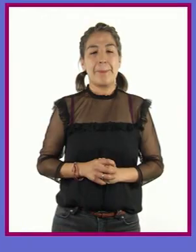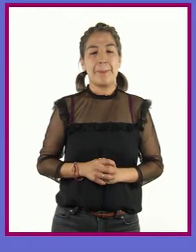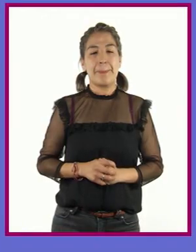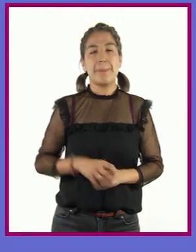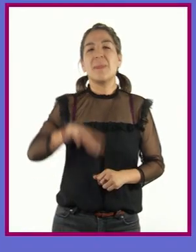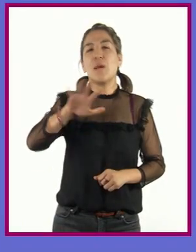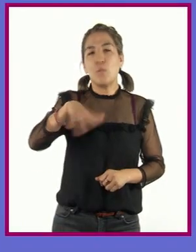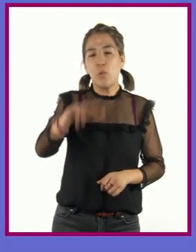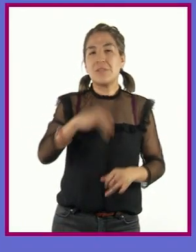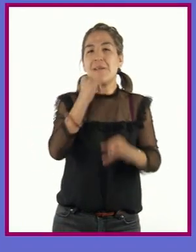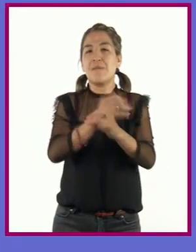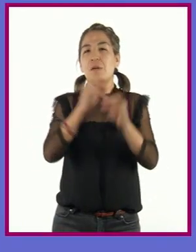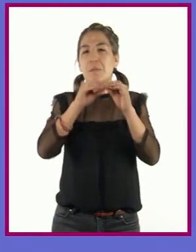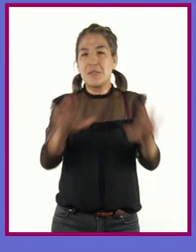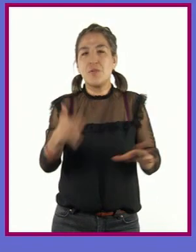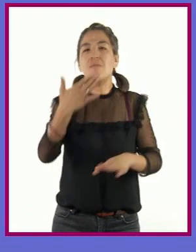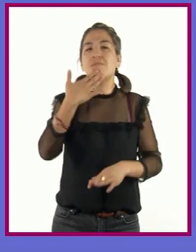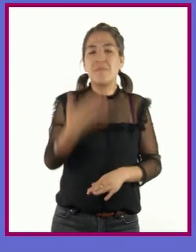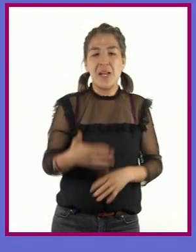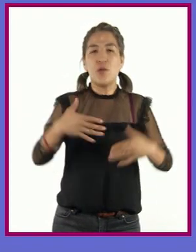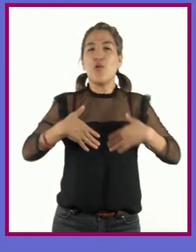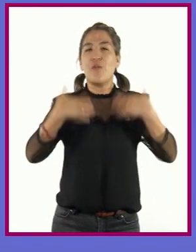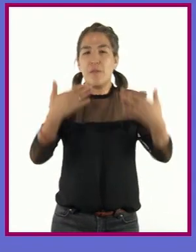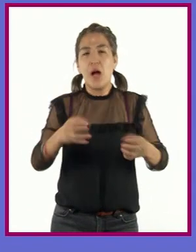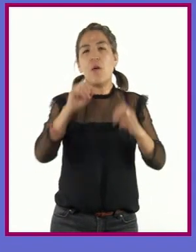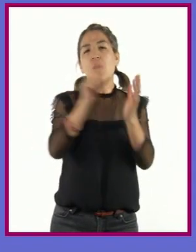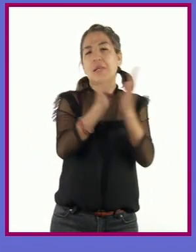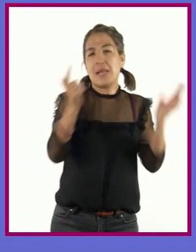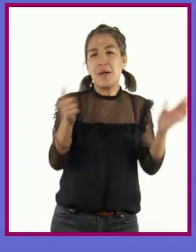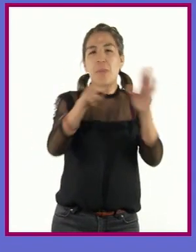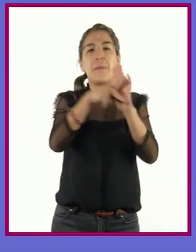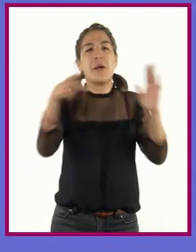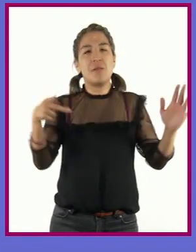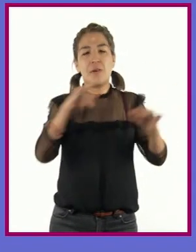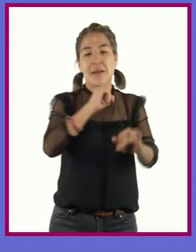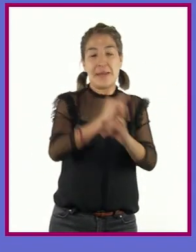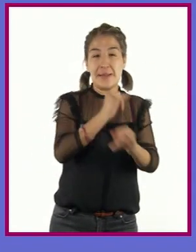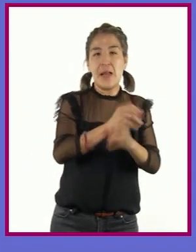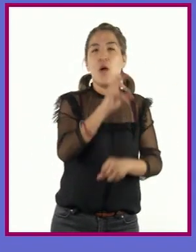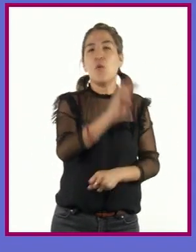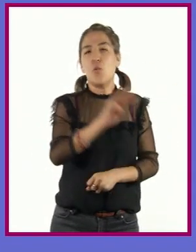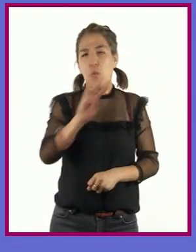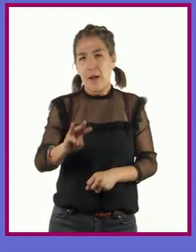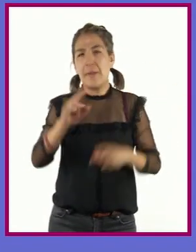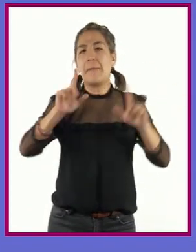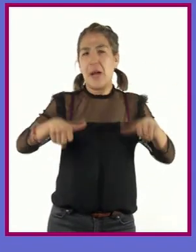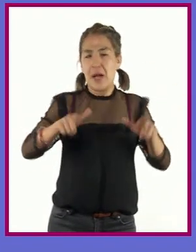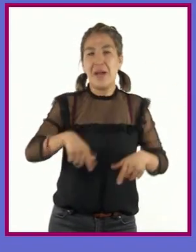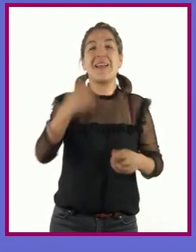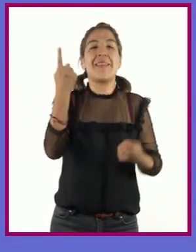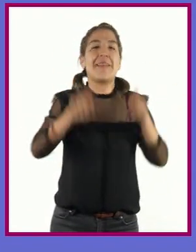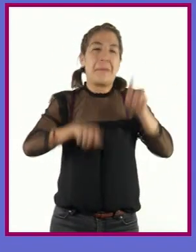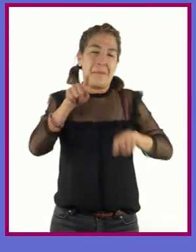Buscando información en fuentes confiables o en libros, periódicos, páginas de internet, dependiendo del tema.